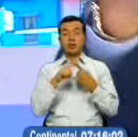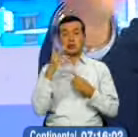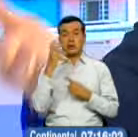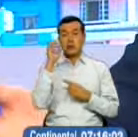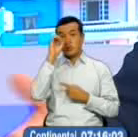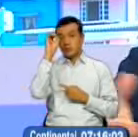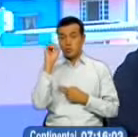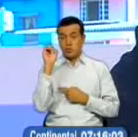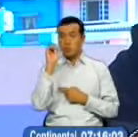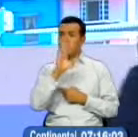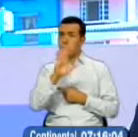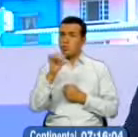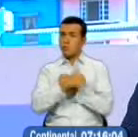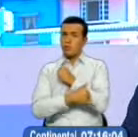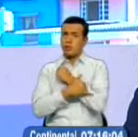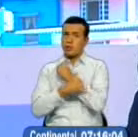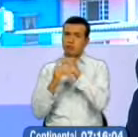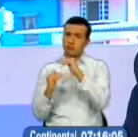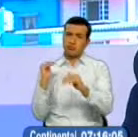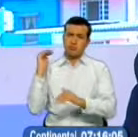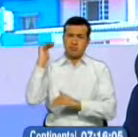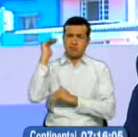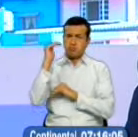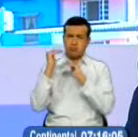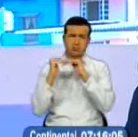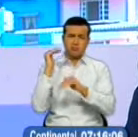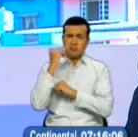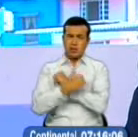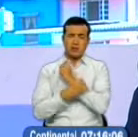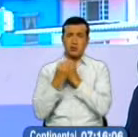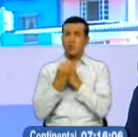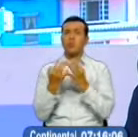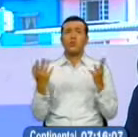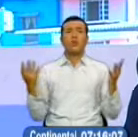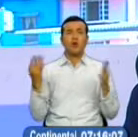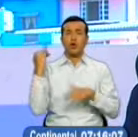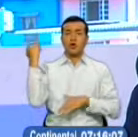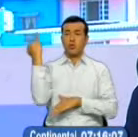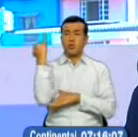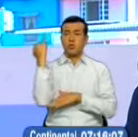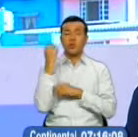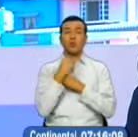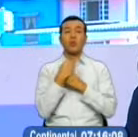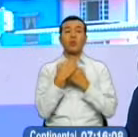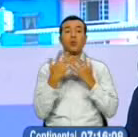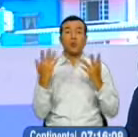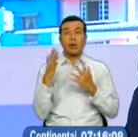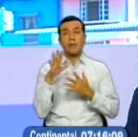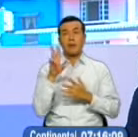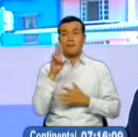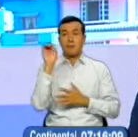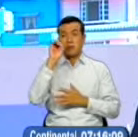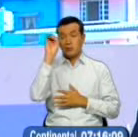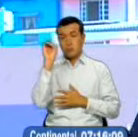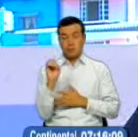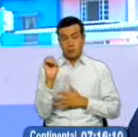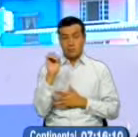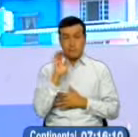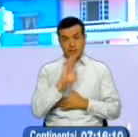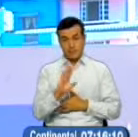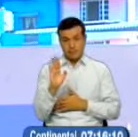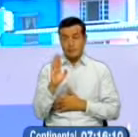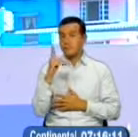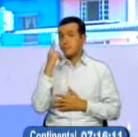aquellos países que han dado el salto, tienen un sector industrial que tiene un peso cercano al 20%. Y ahí